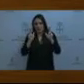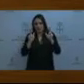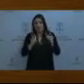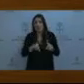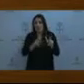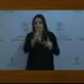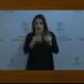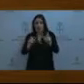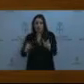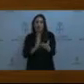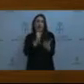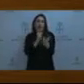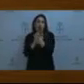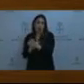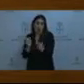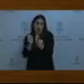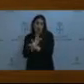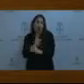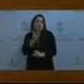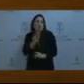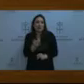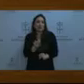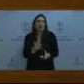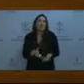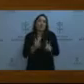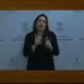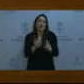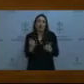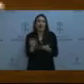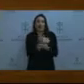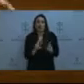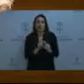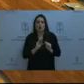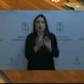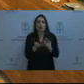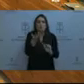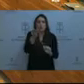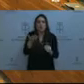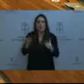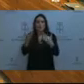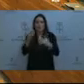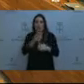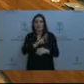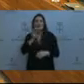beneficiarios cotizar y que permite también aumentar su renta social. Muchas gracias, señora presidenta.